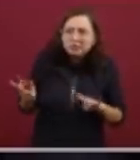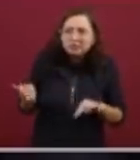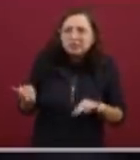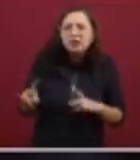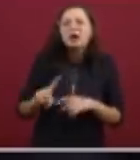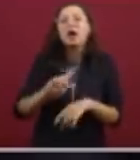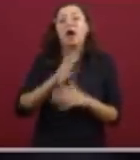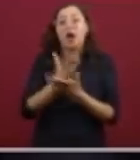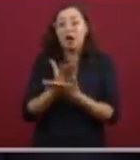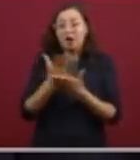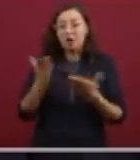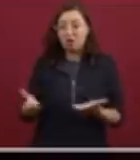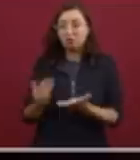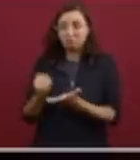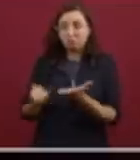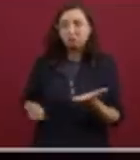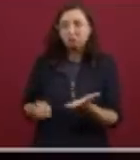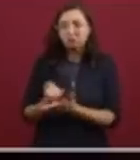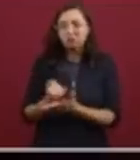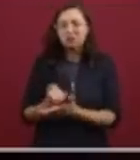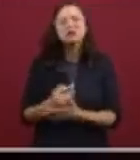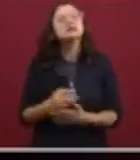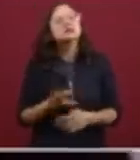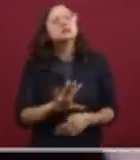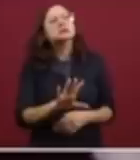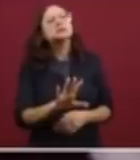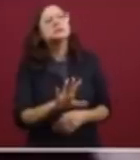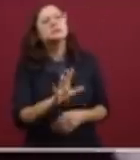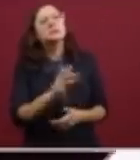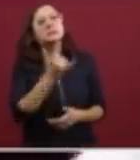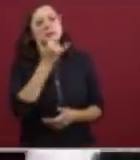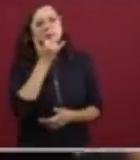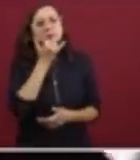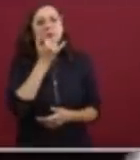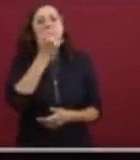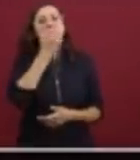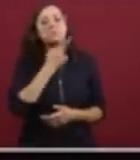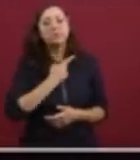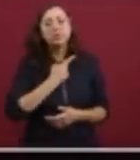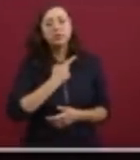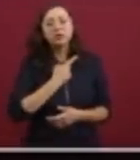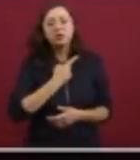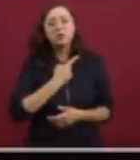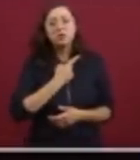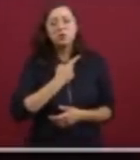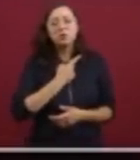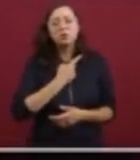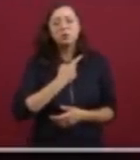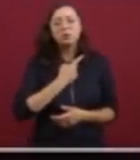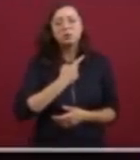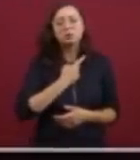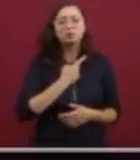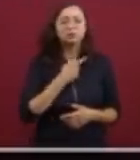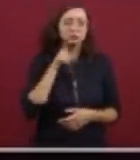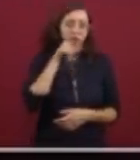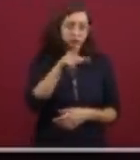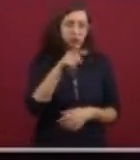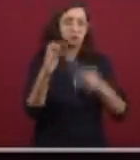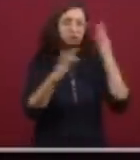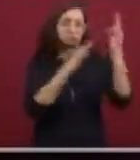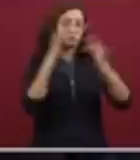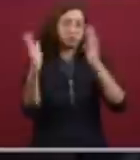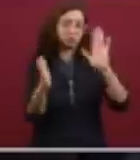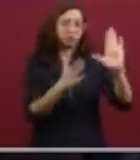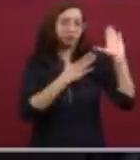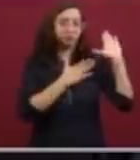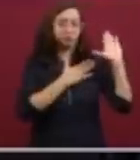planteamiento. Sí, nos comentaban que incluso fue una promesa de campaña, sí, con ellos.